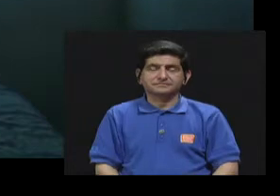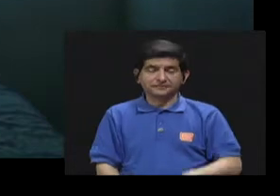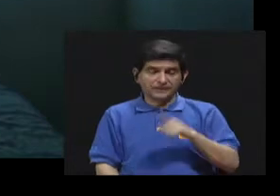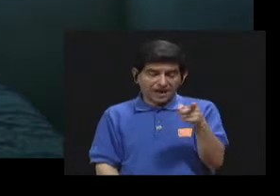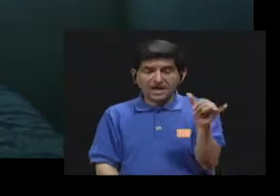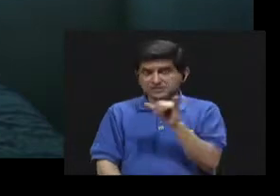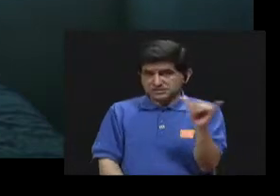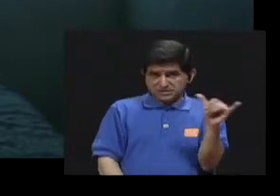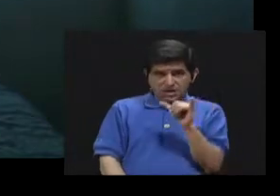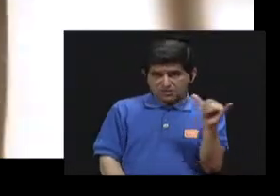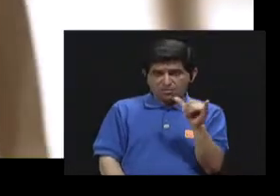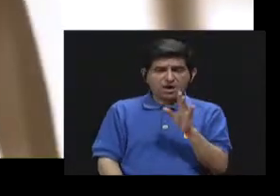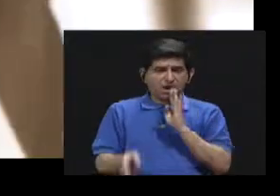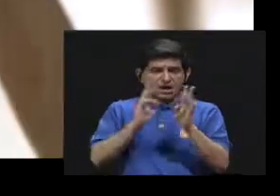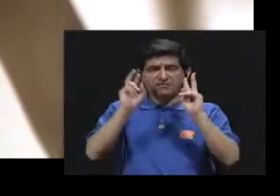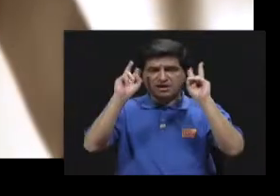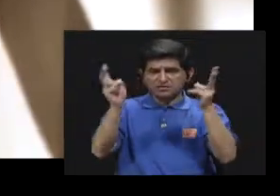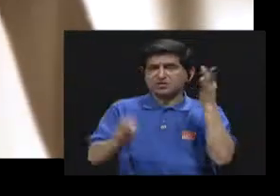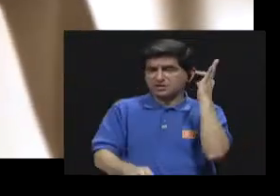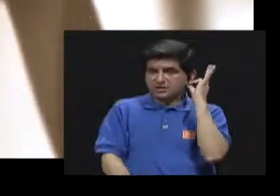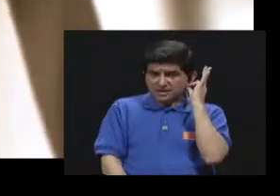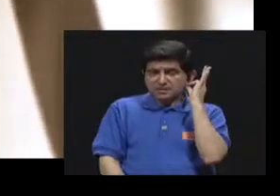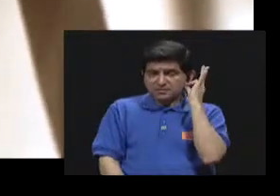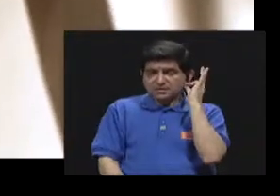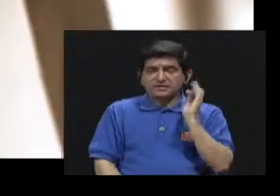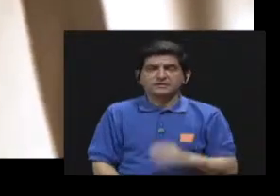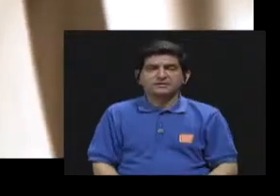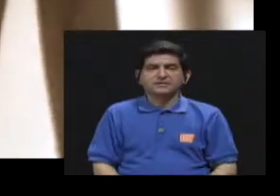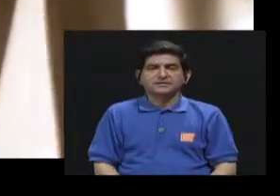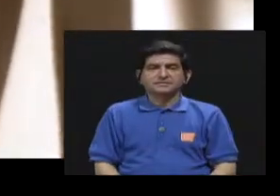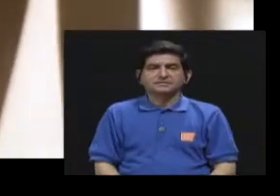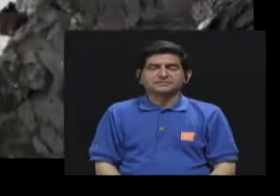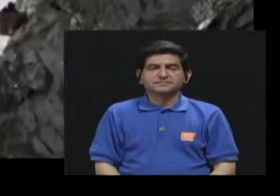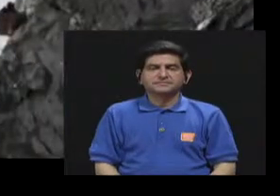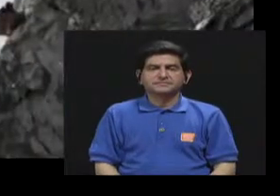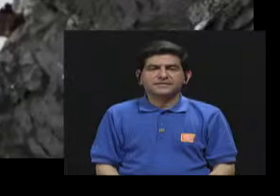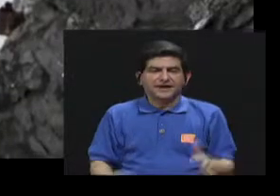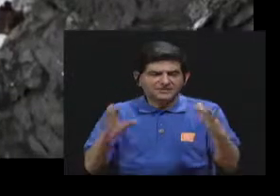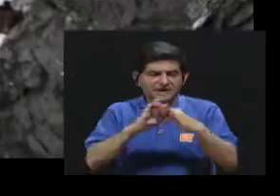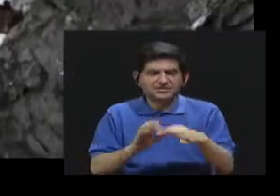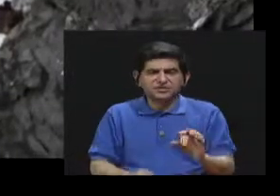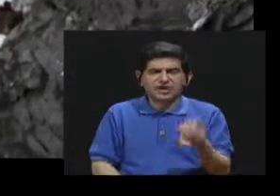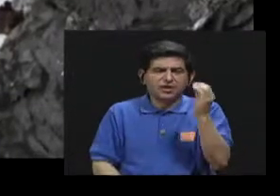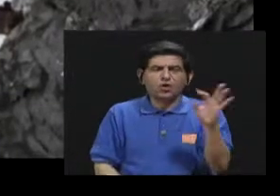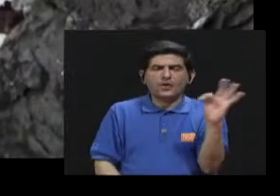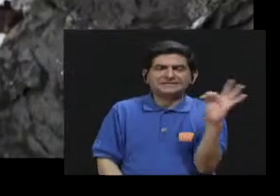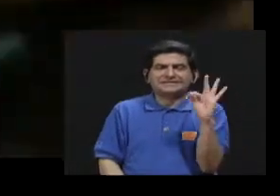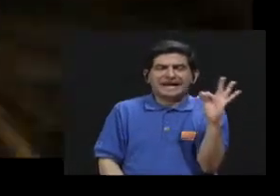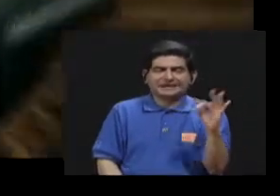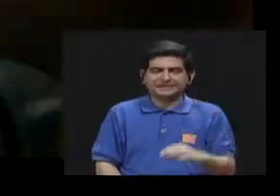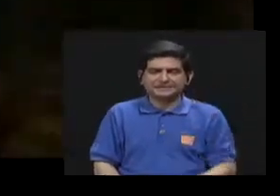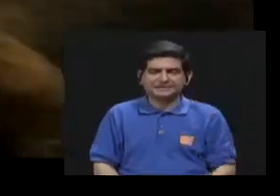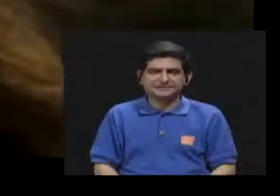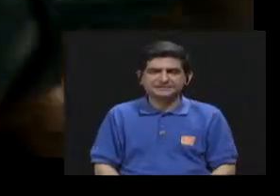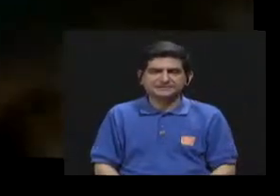Bueno, esto también, hablando del tema de la mujer, ¿verdad? Es sobre una chica trans,